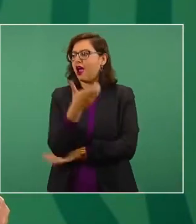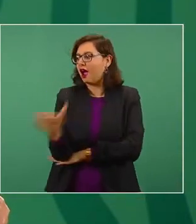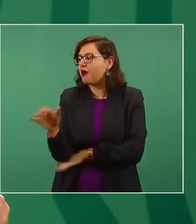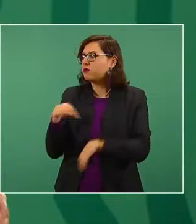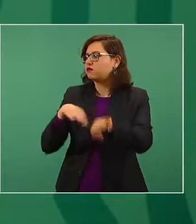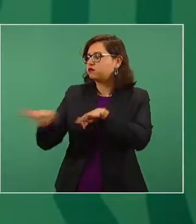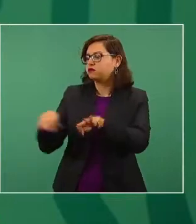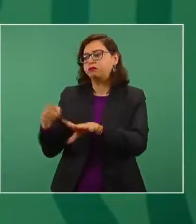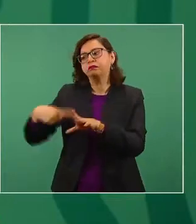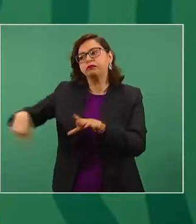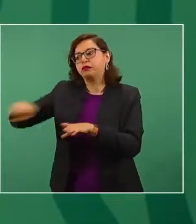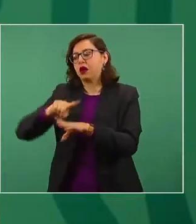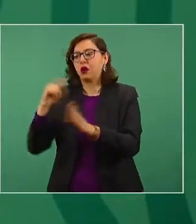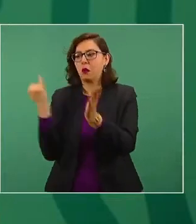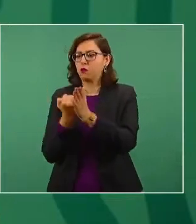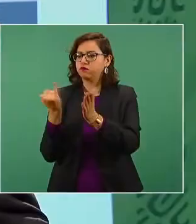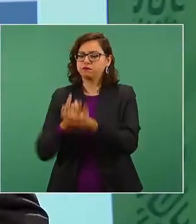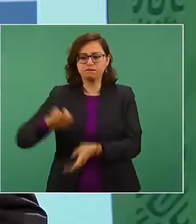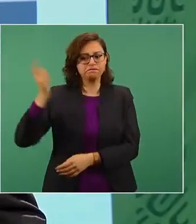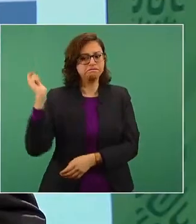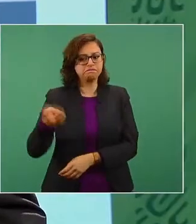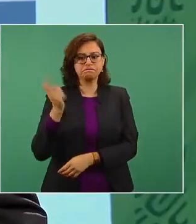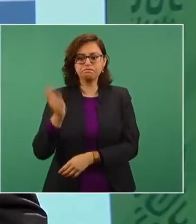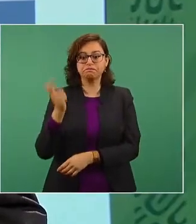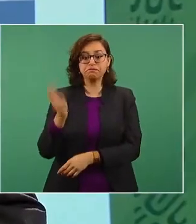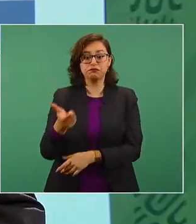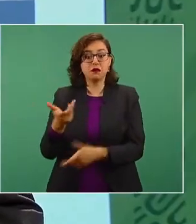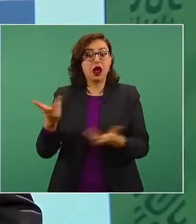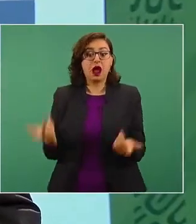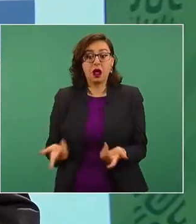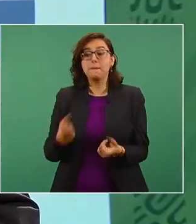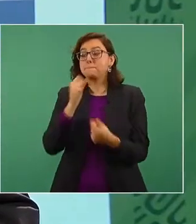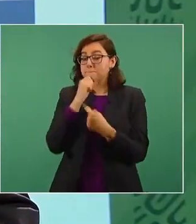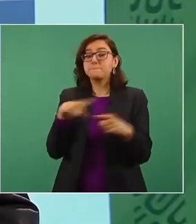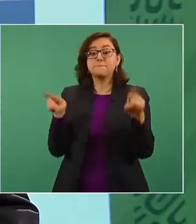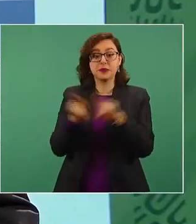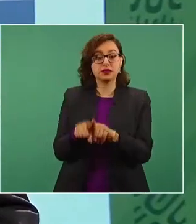porque en todo lo que compramos va incluido el IVA,